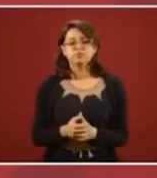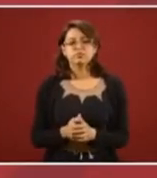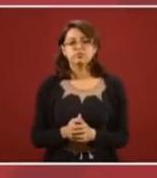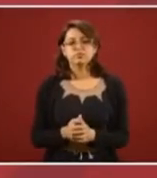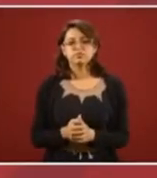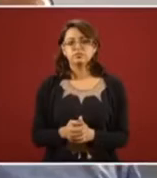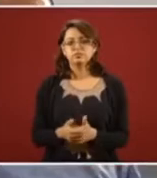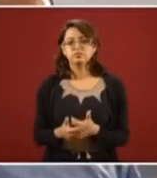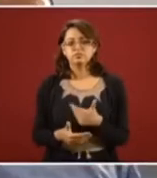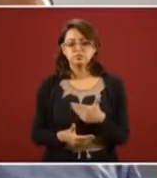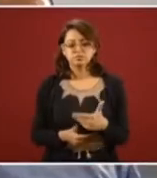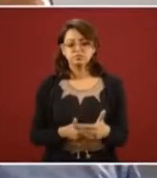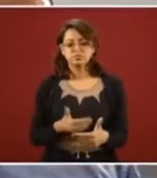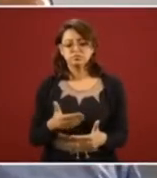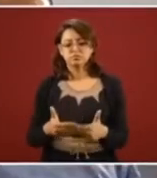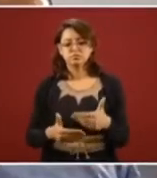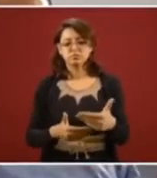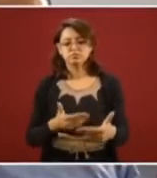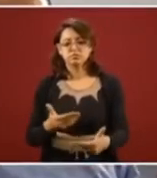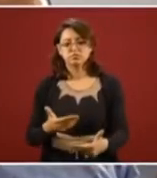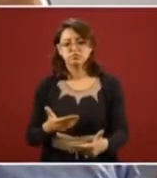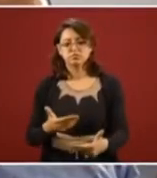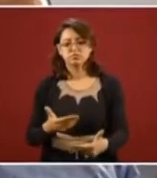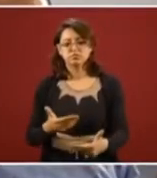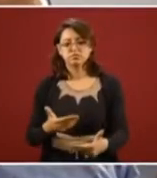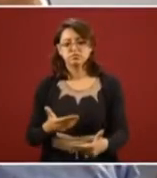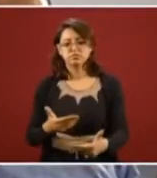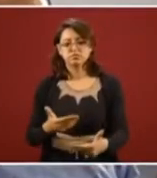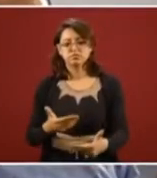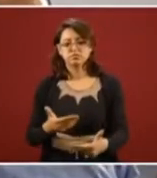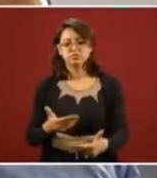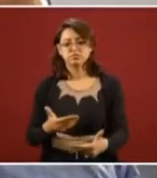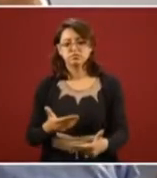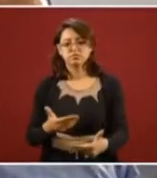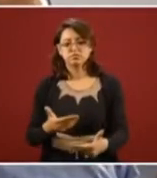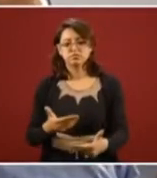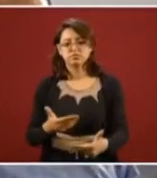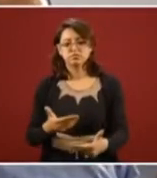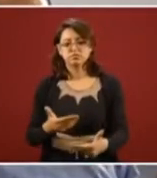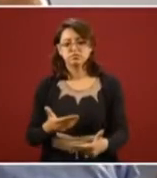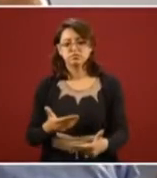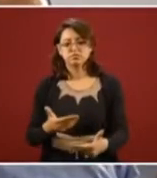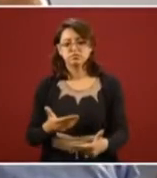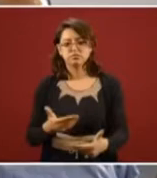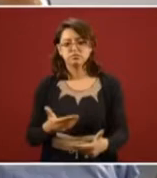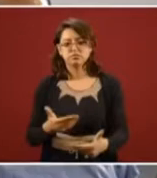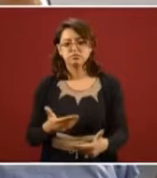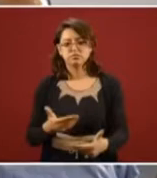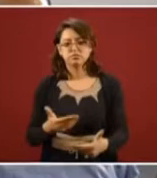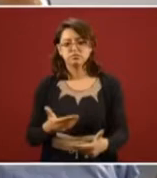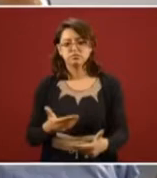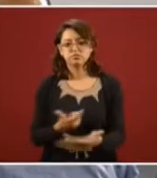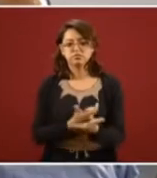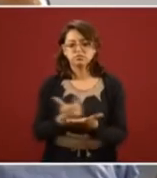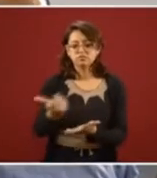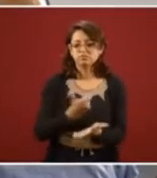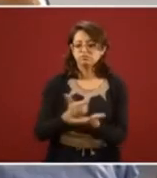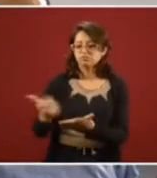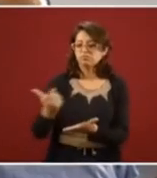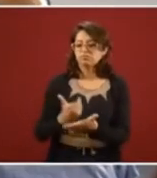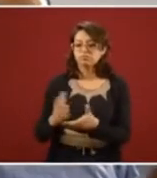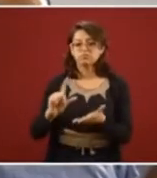se ha venido comportando el salario ricard in health pp javier solís ep